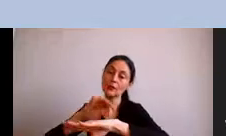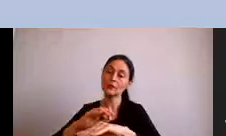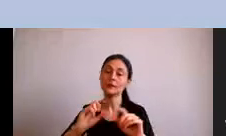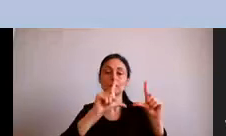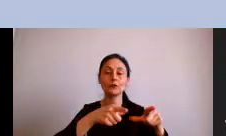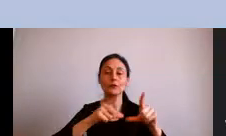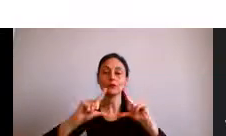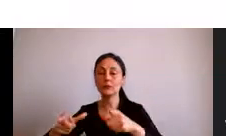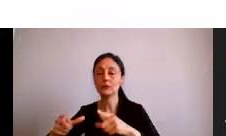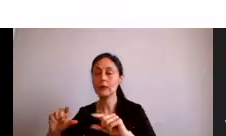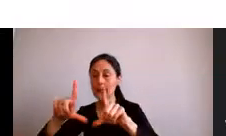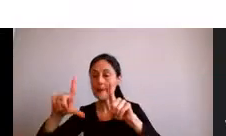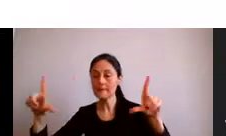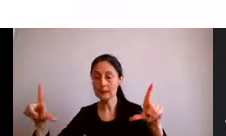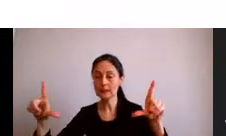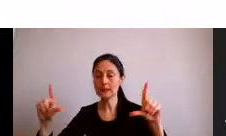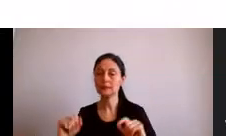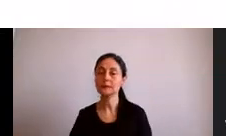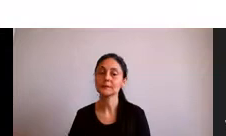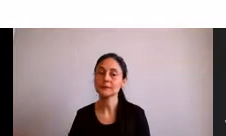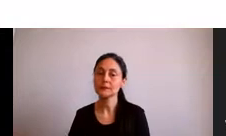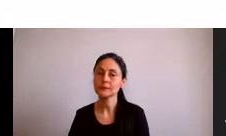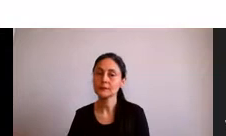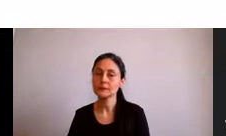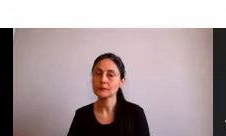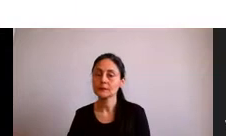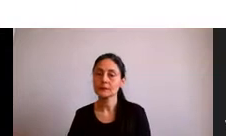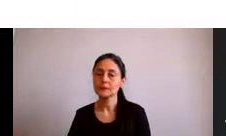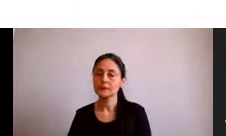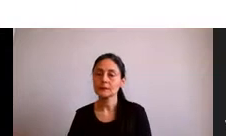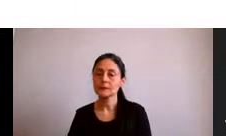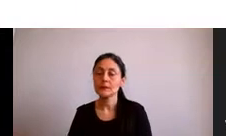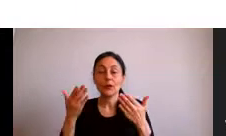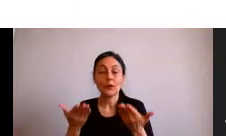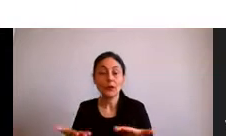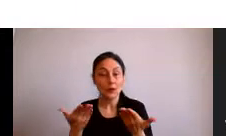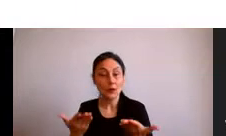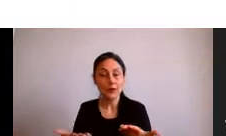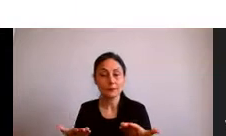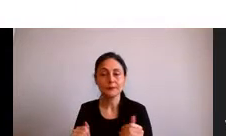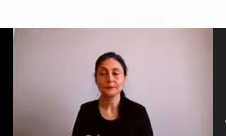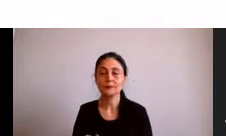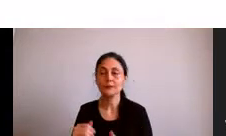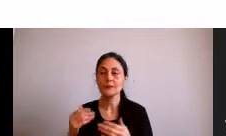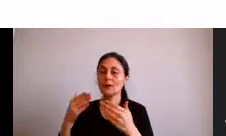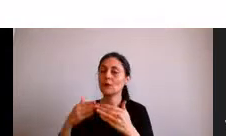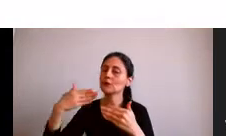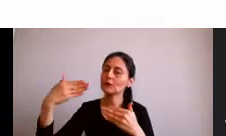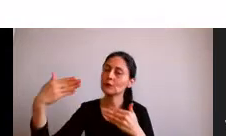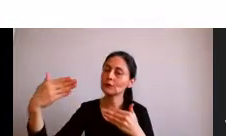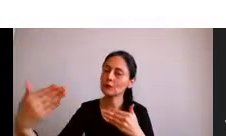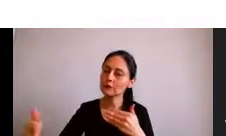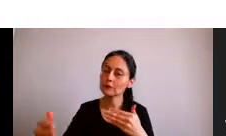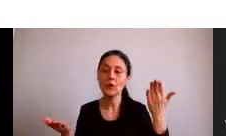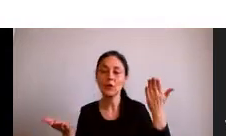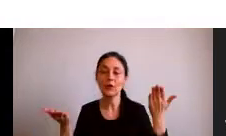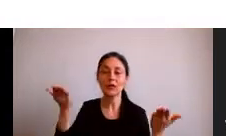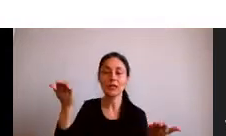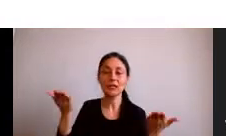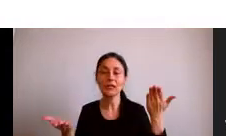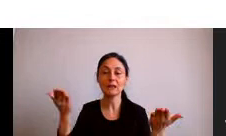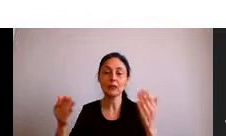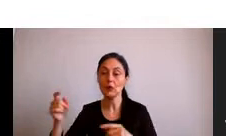médica, ¿ya? Hoy día, dentro de las consecuencias, y por eso lo coloco como un equilibrio entre lo bueno y lo malo,